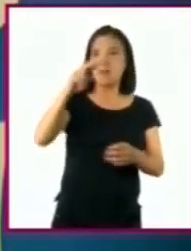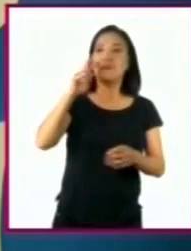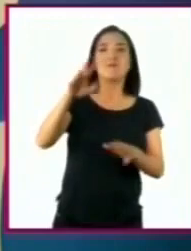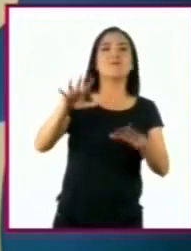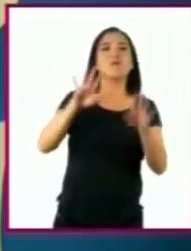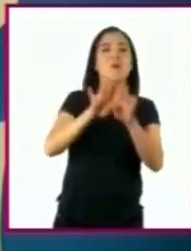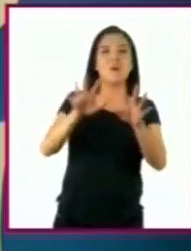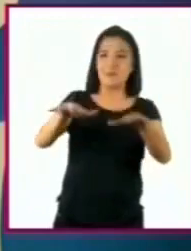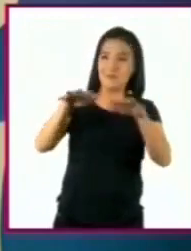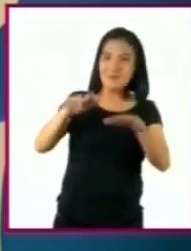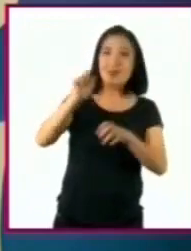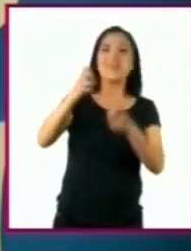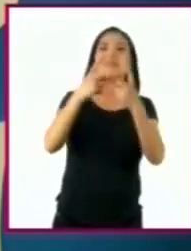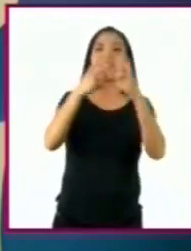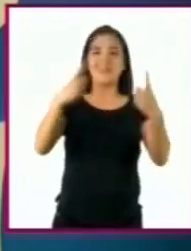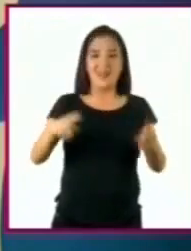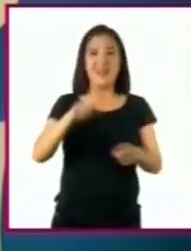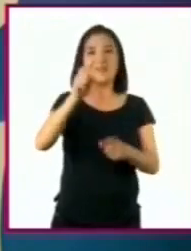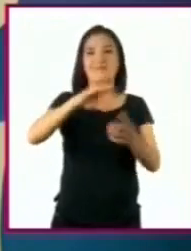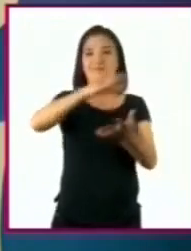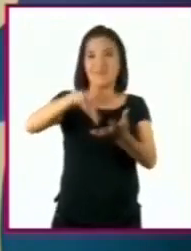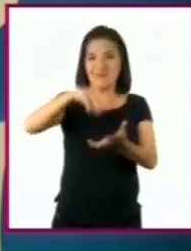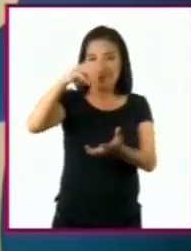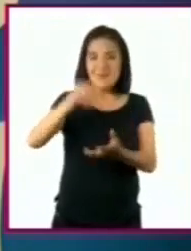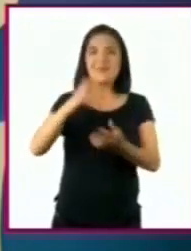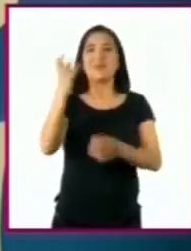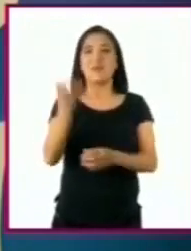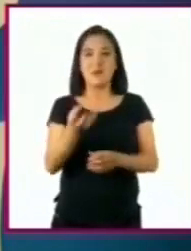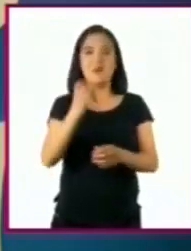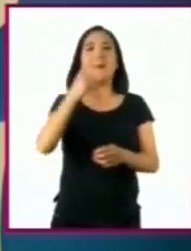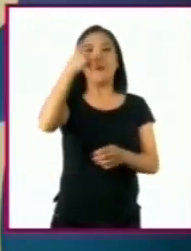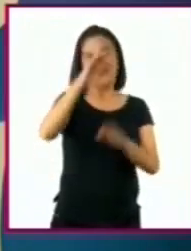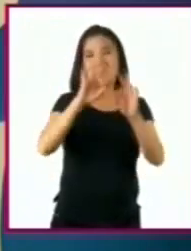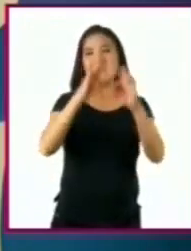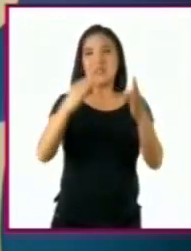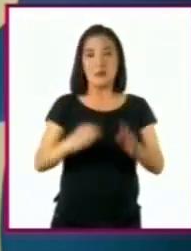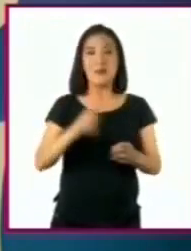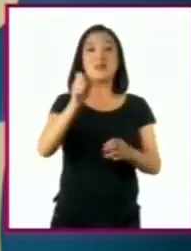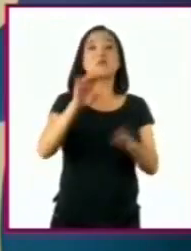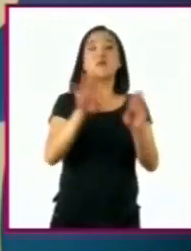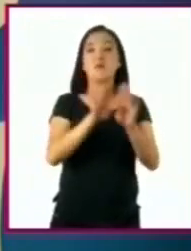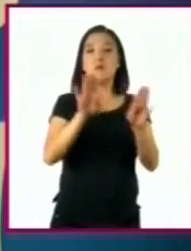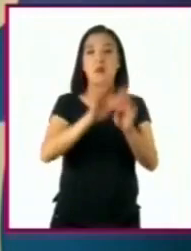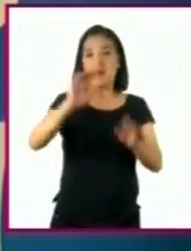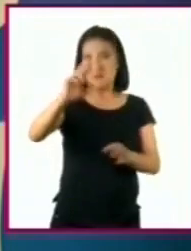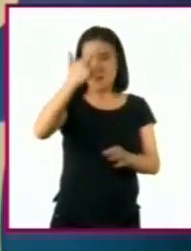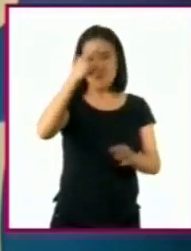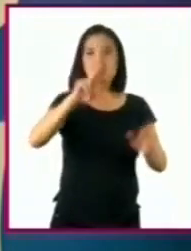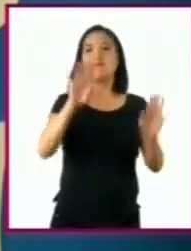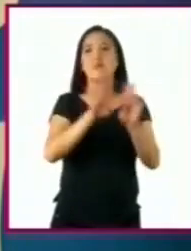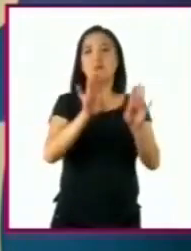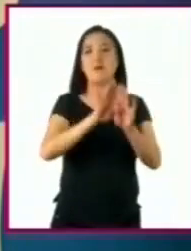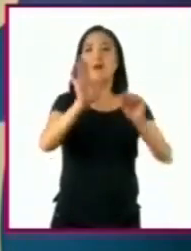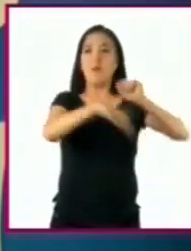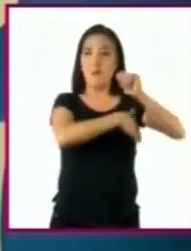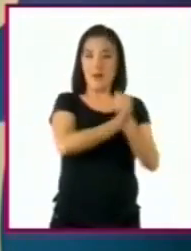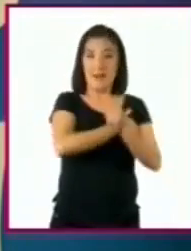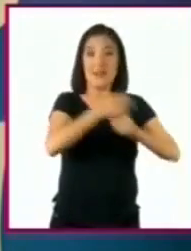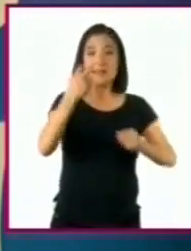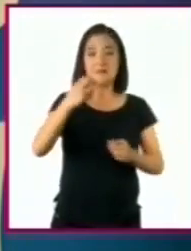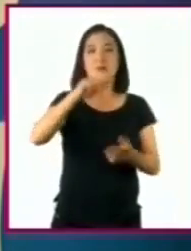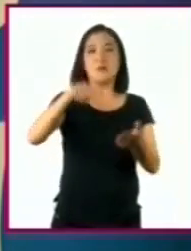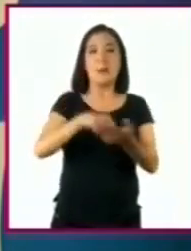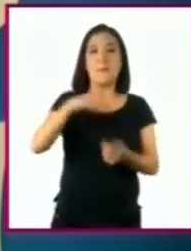al desarrollo de la geometría, la cual, según los registros más antiguos que se conocen, comenzó en Mesopotamia,